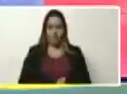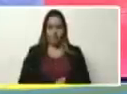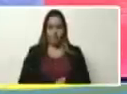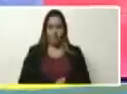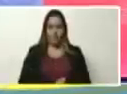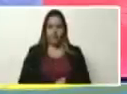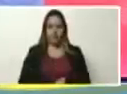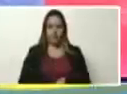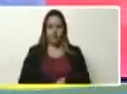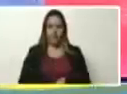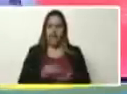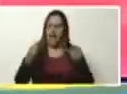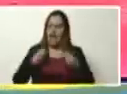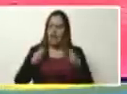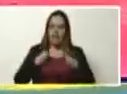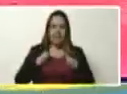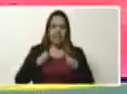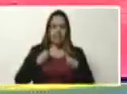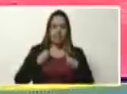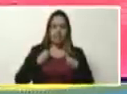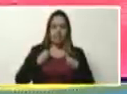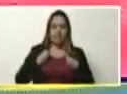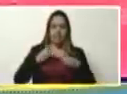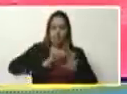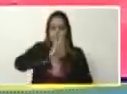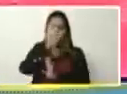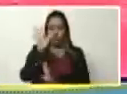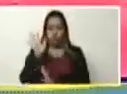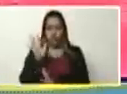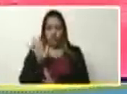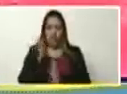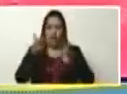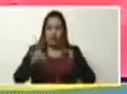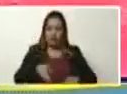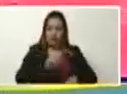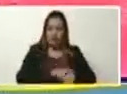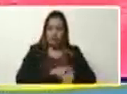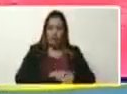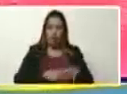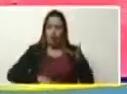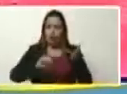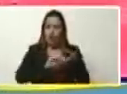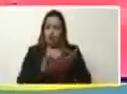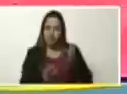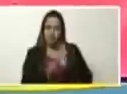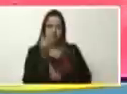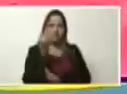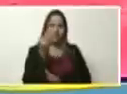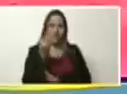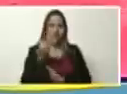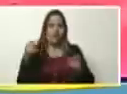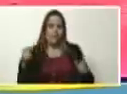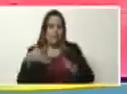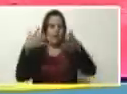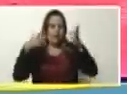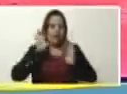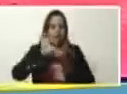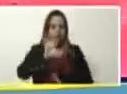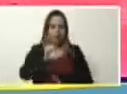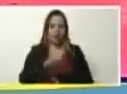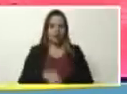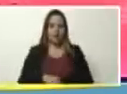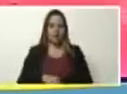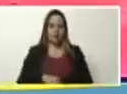eternidad, a la vida inmortal. Una etapa de refundación milagrosa de la patria,